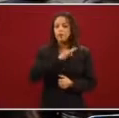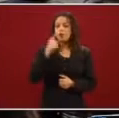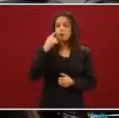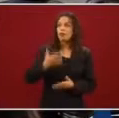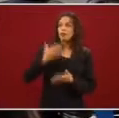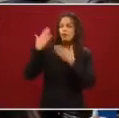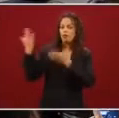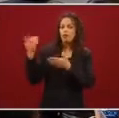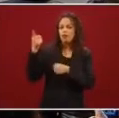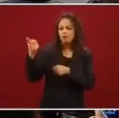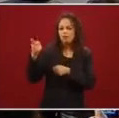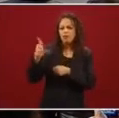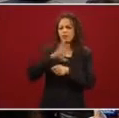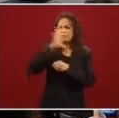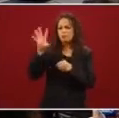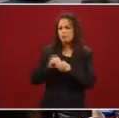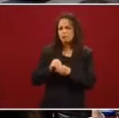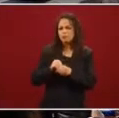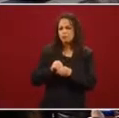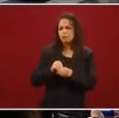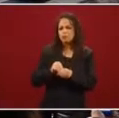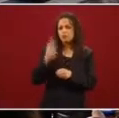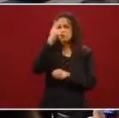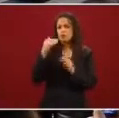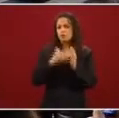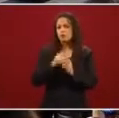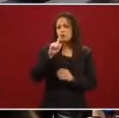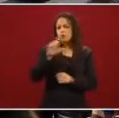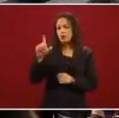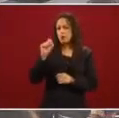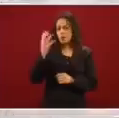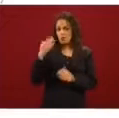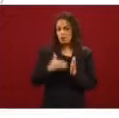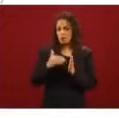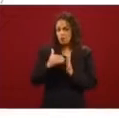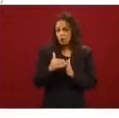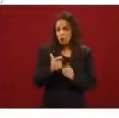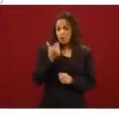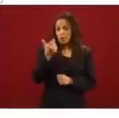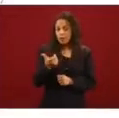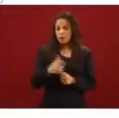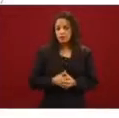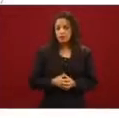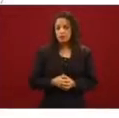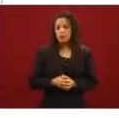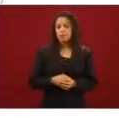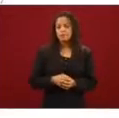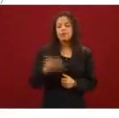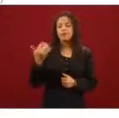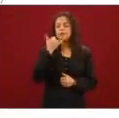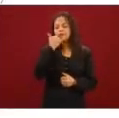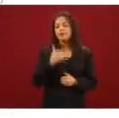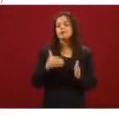disponibilidad total del Valle Mexicali en la primera barra, 2.724 millones de pesos. ¿Cuánto es de millones de metros